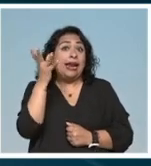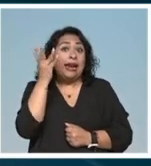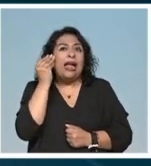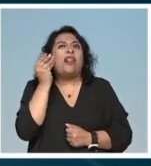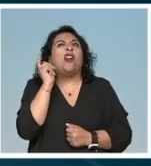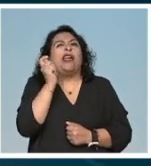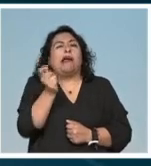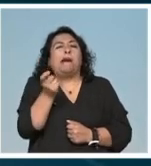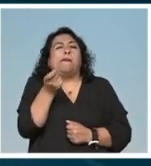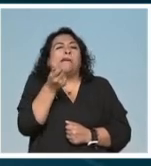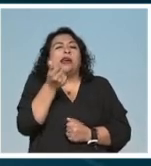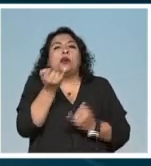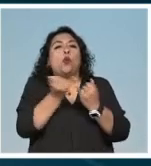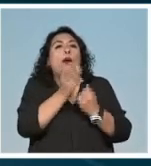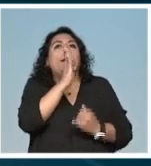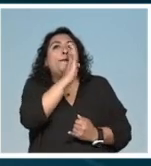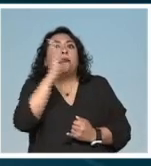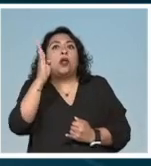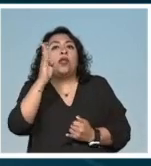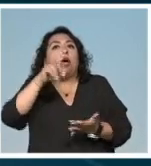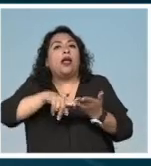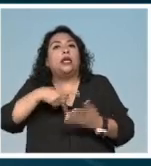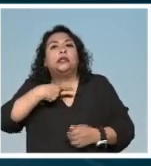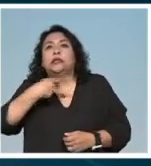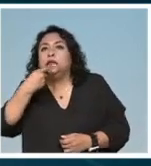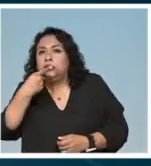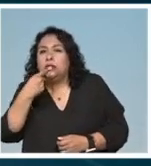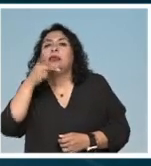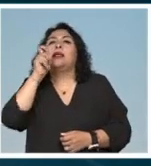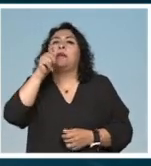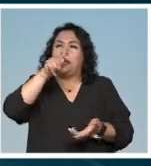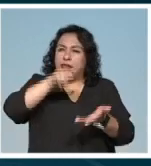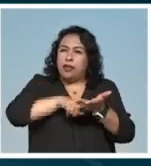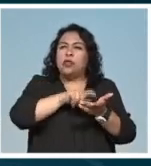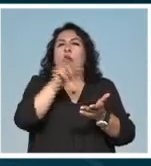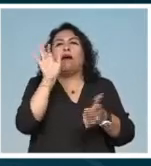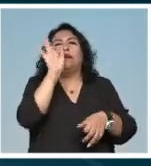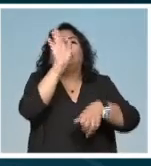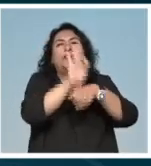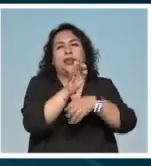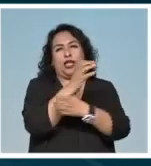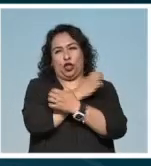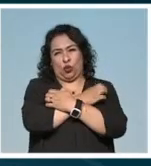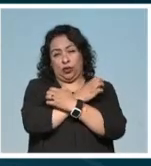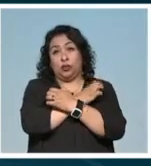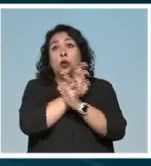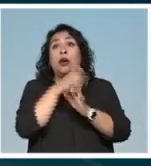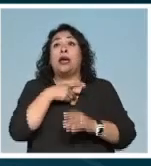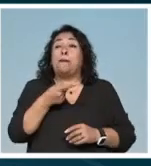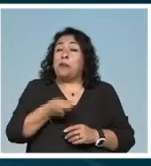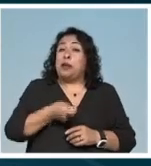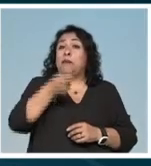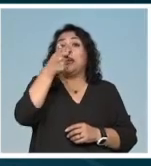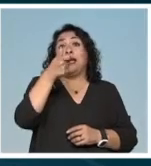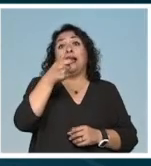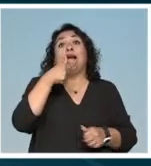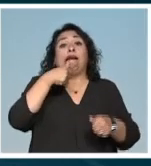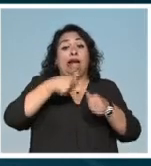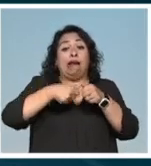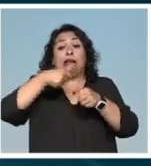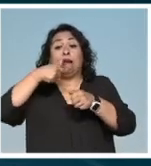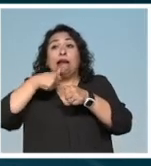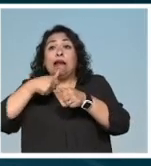gran biblioteca hablada, pero formaba parte también de sus cruzadas educativas. Incluso sus primeras siglas nos dan